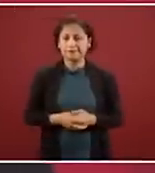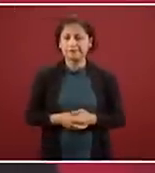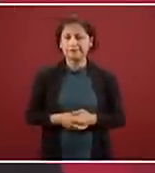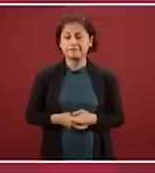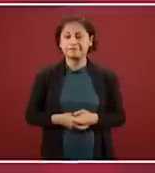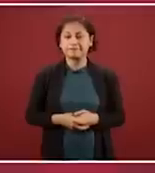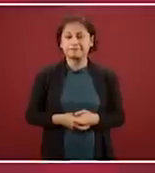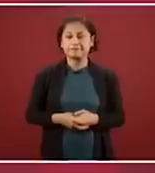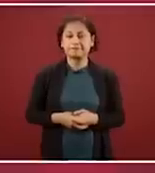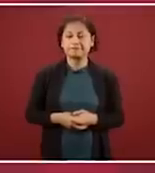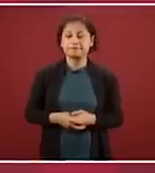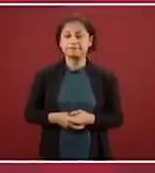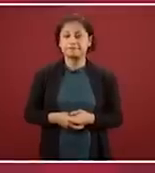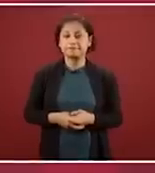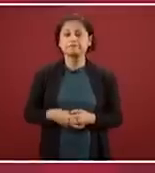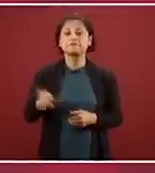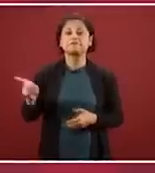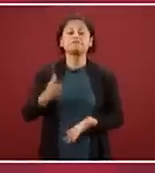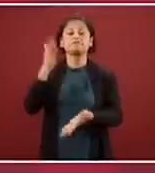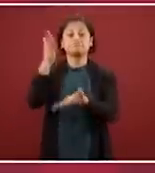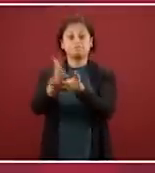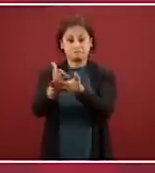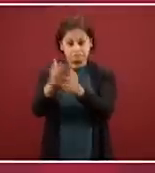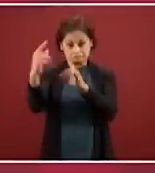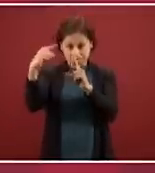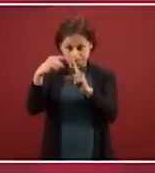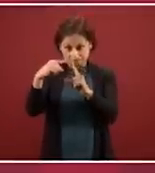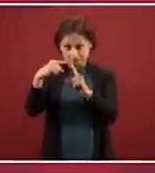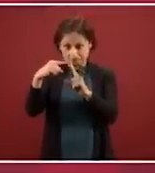Van a la iglesia,